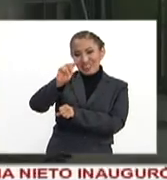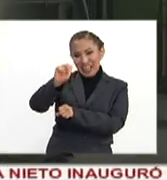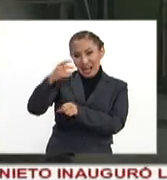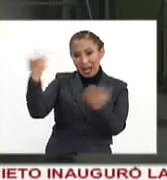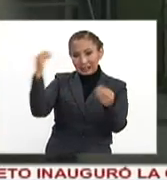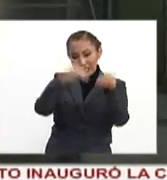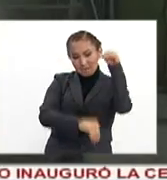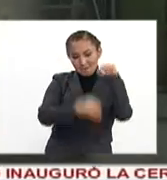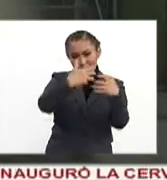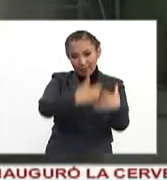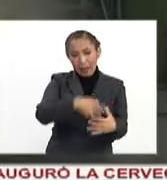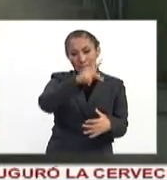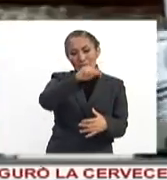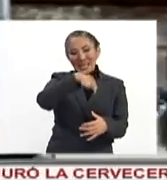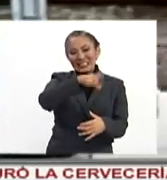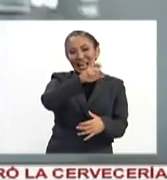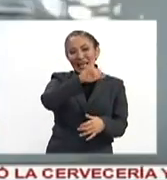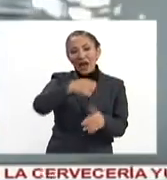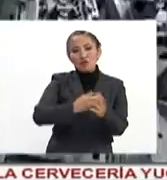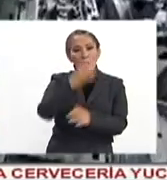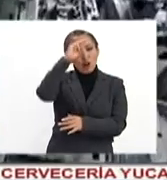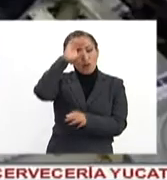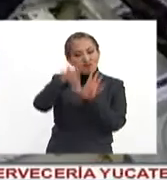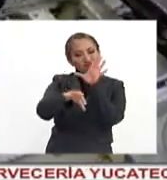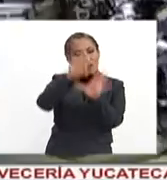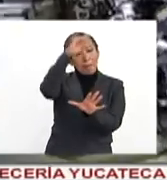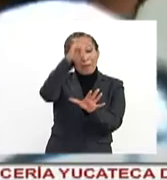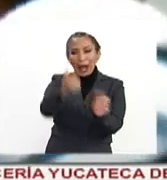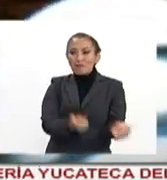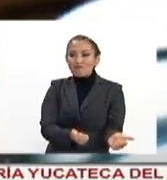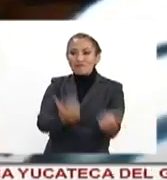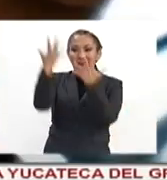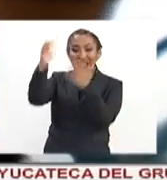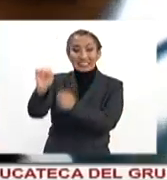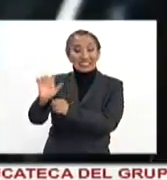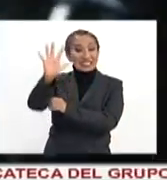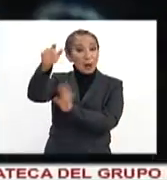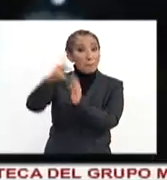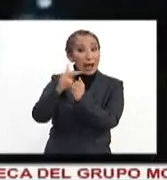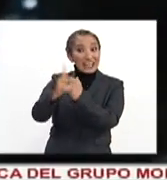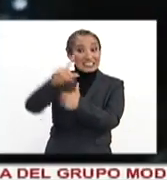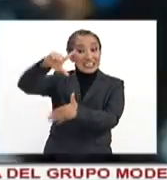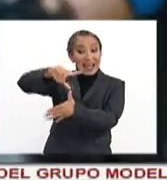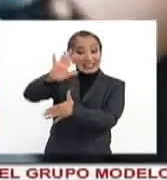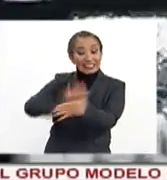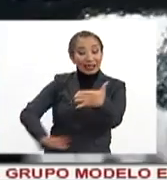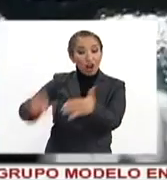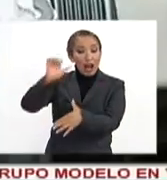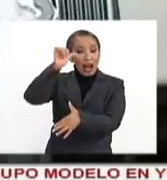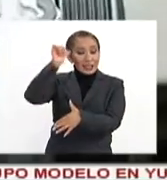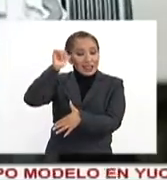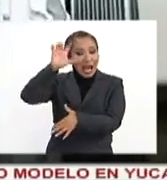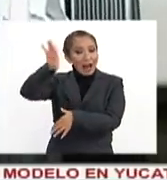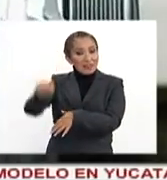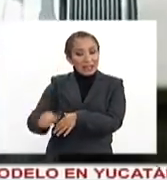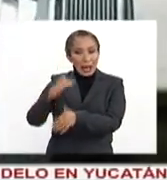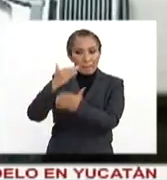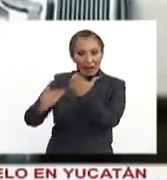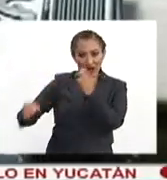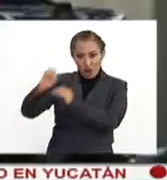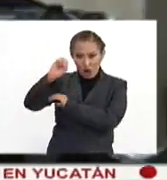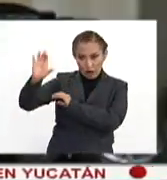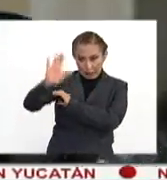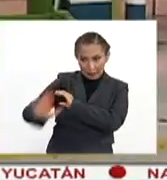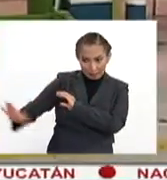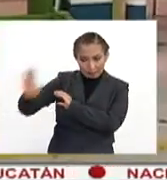en la planta de Pesquería, Nuevo León, fue seleccionado para exportarse a 65 países de Latinoamérica, Asia, África y Medio